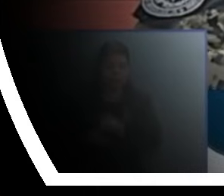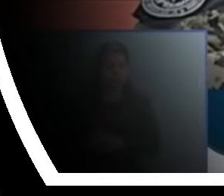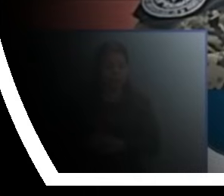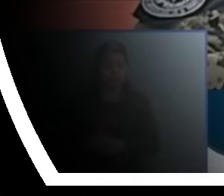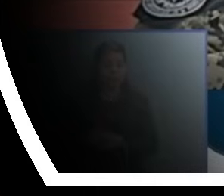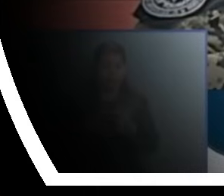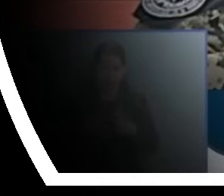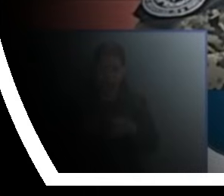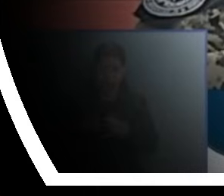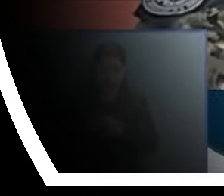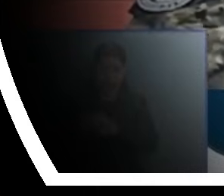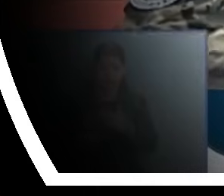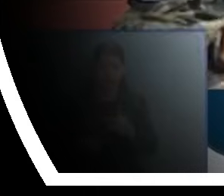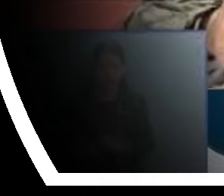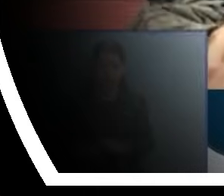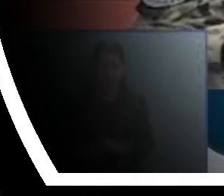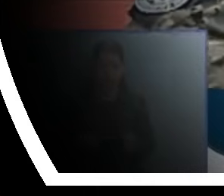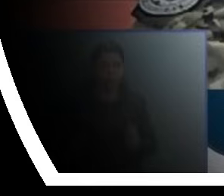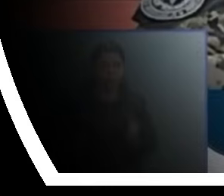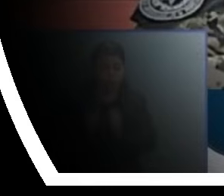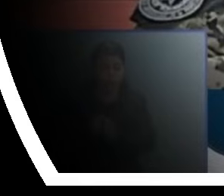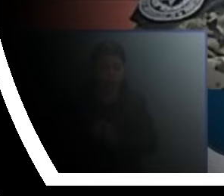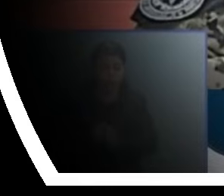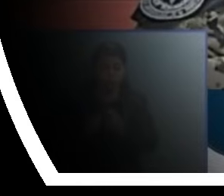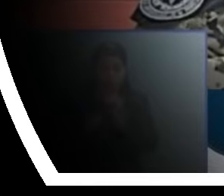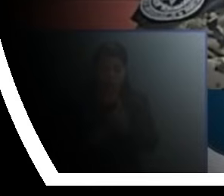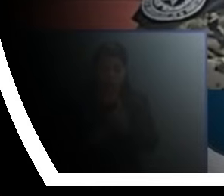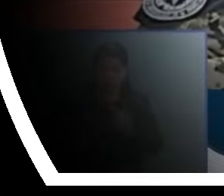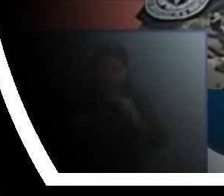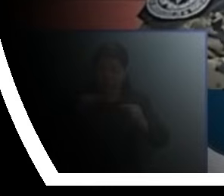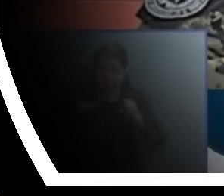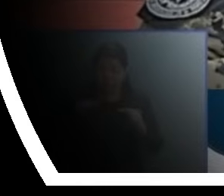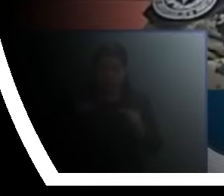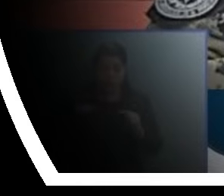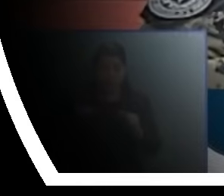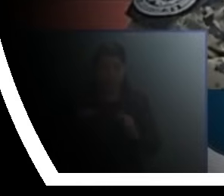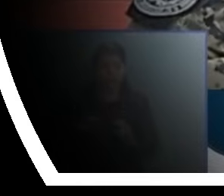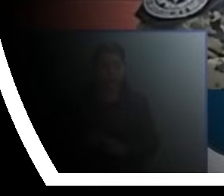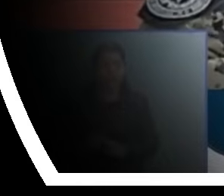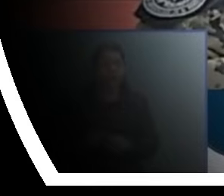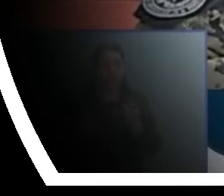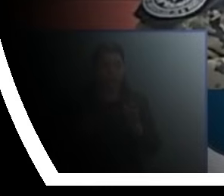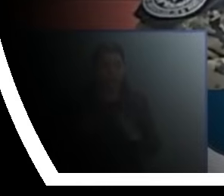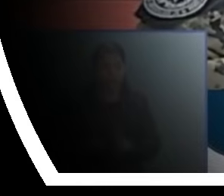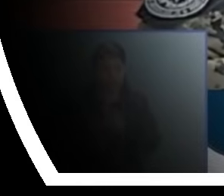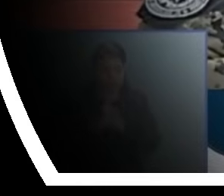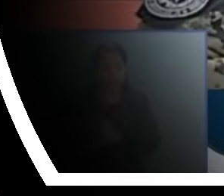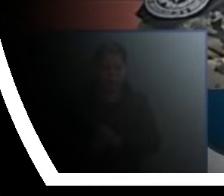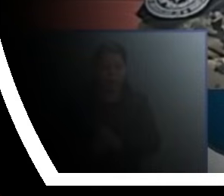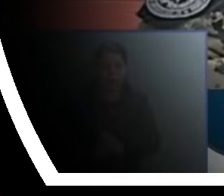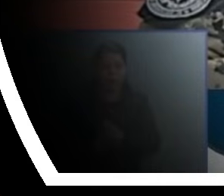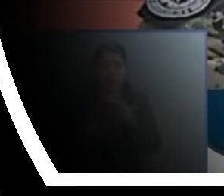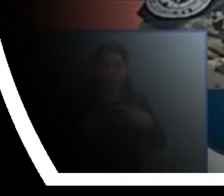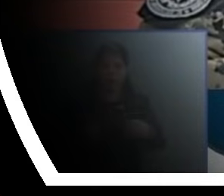Estado presidencial a través del oficial de Avanzada eh se asegura de que a